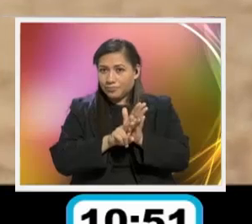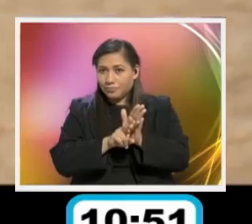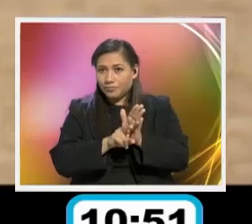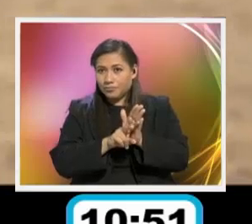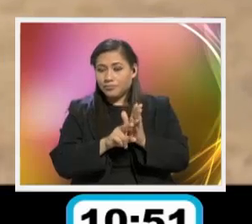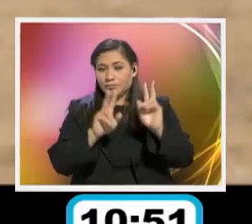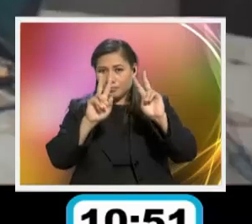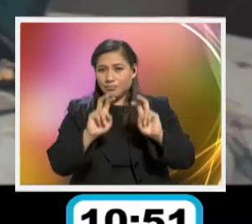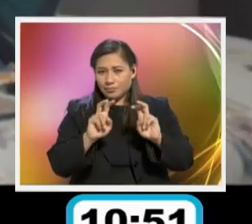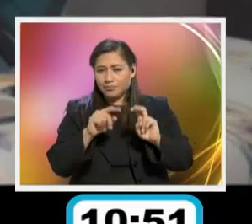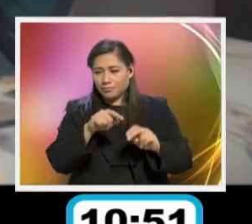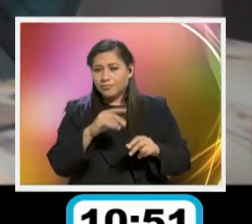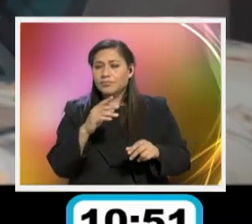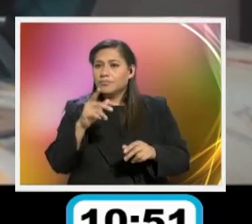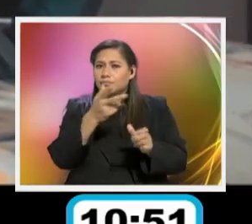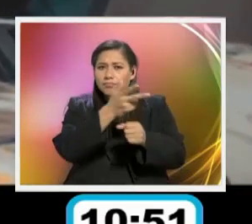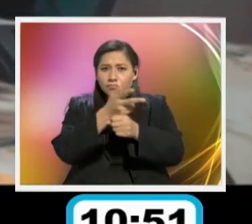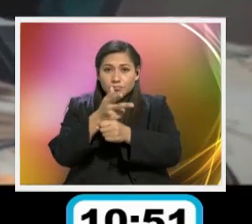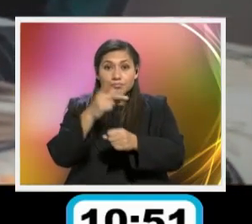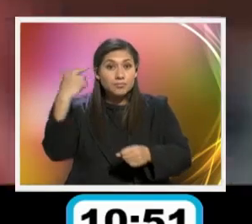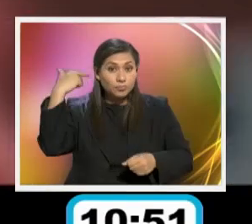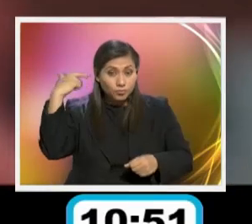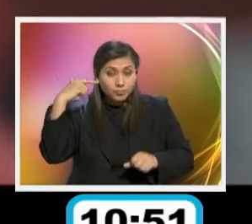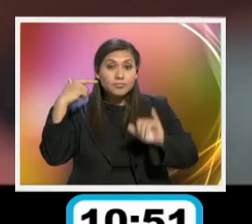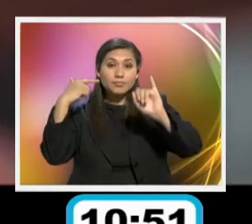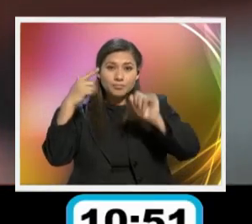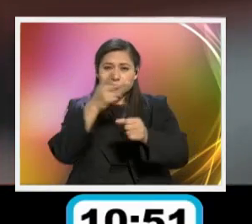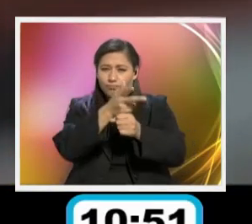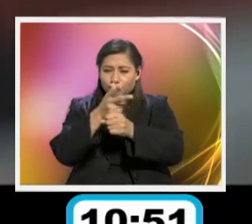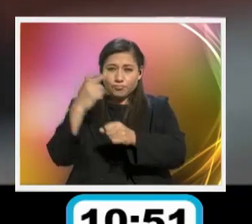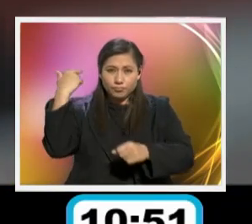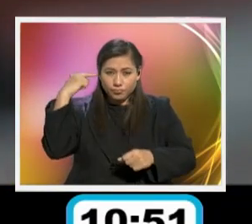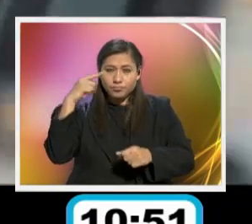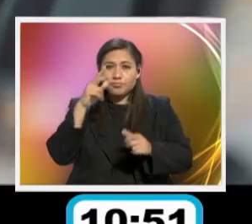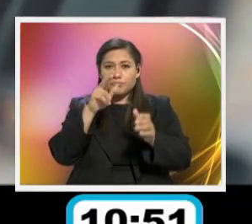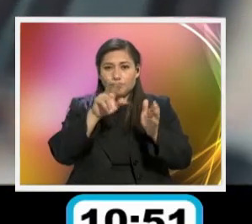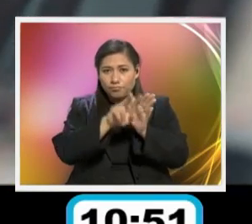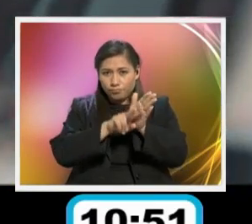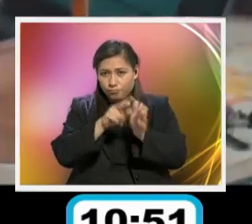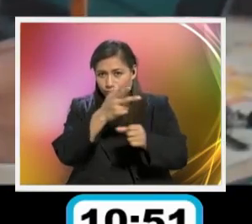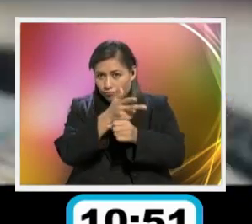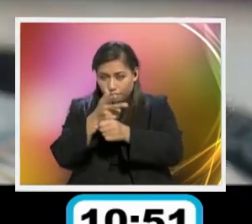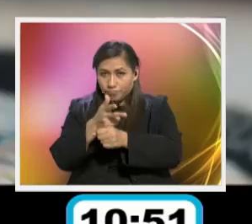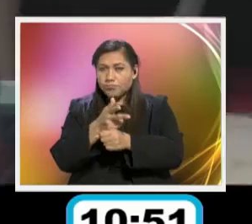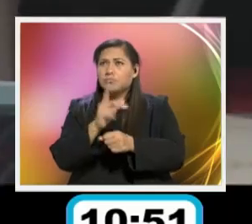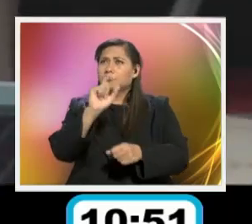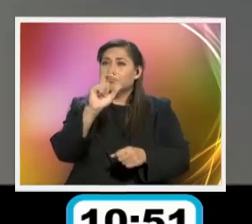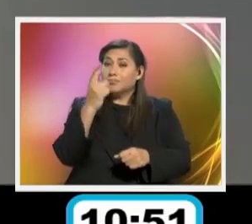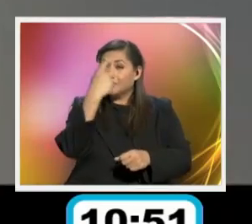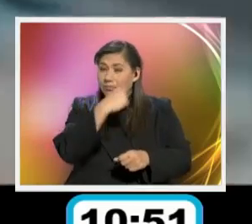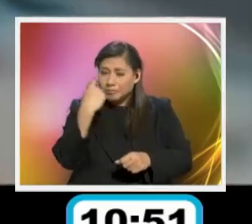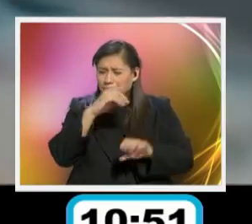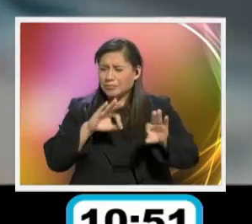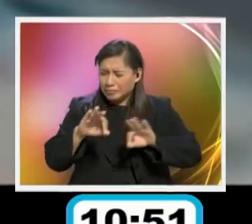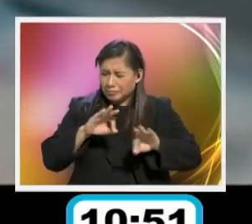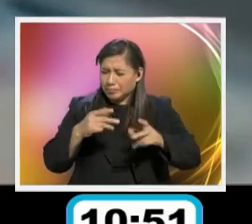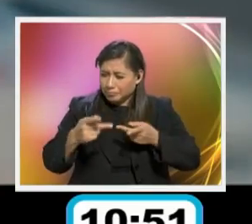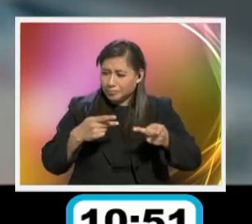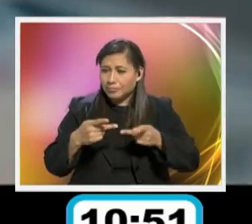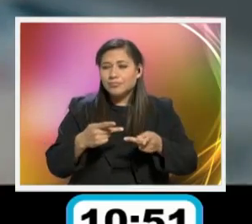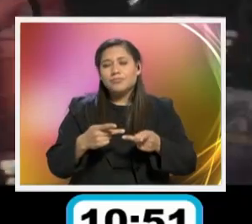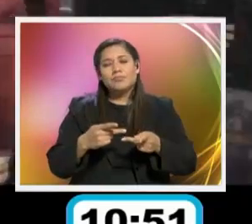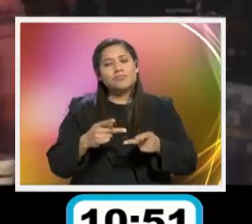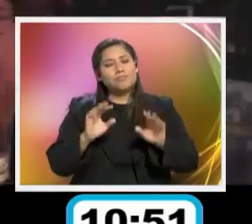este sencillo. Fue filmado en Guadalajara. Así es, en Guadalajara se filmó y fueron más de 20 horas de trabajo, pero creo que